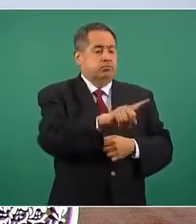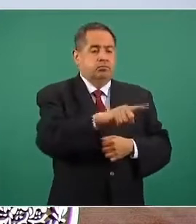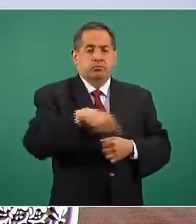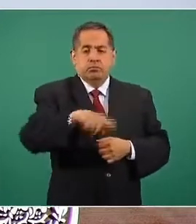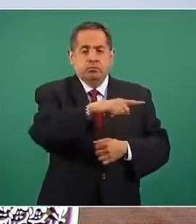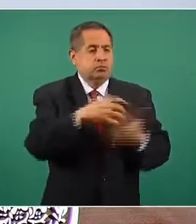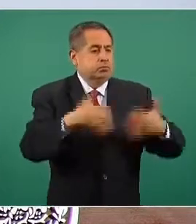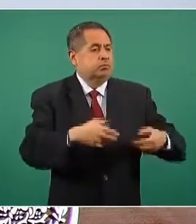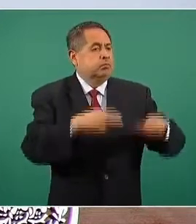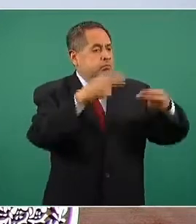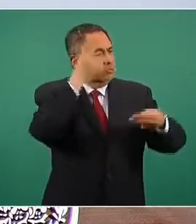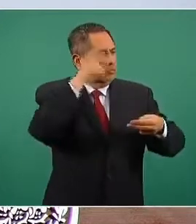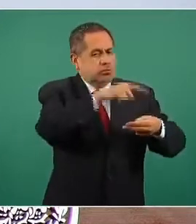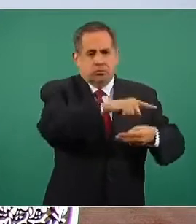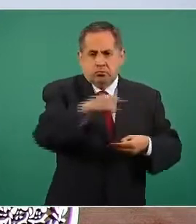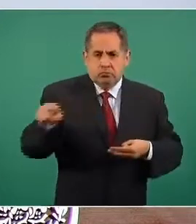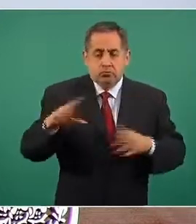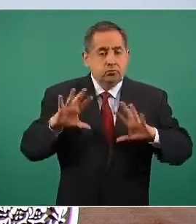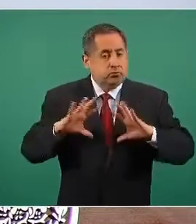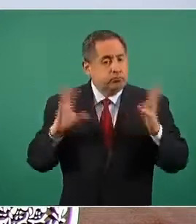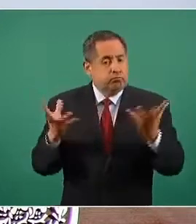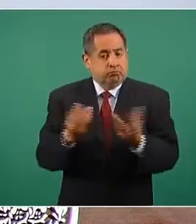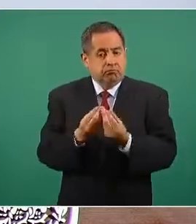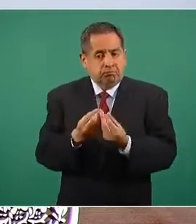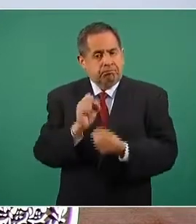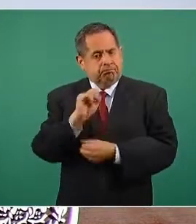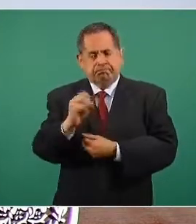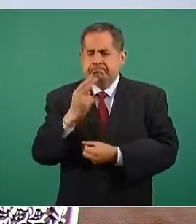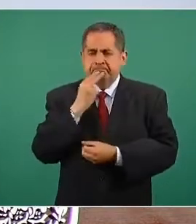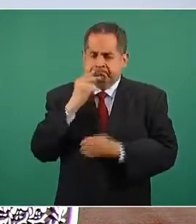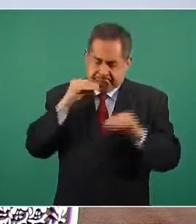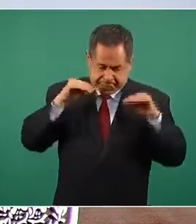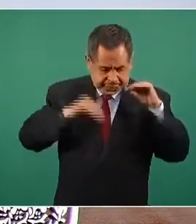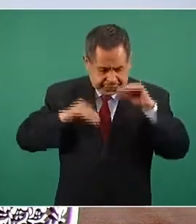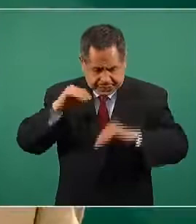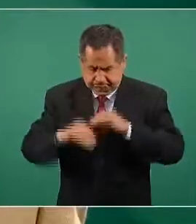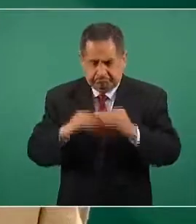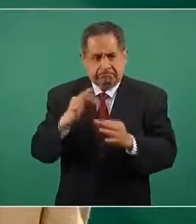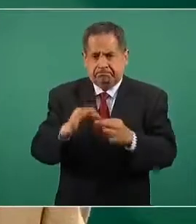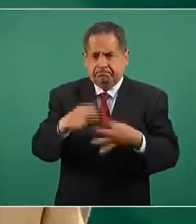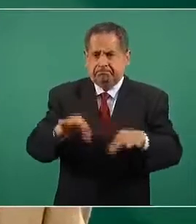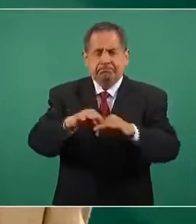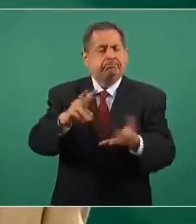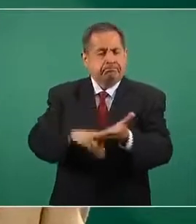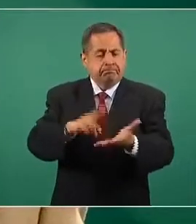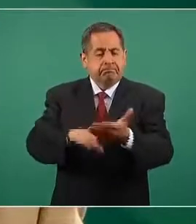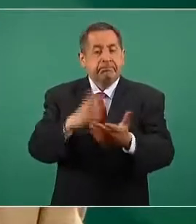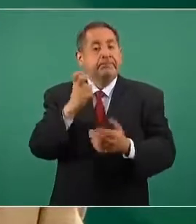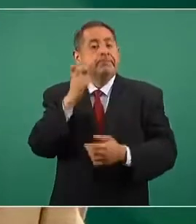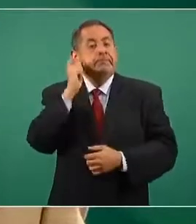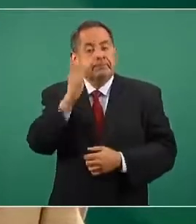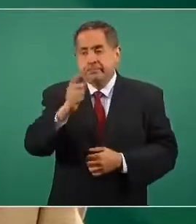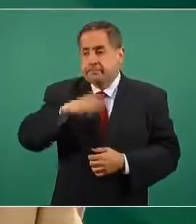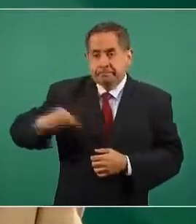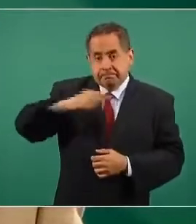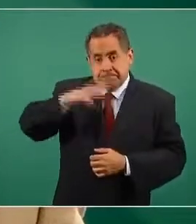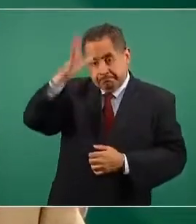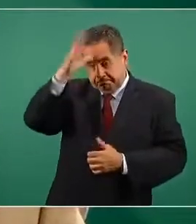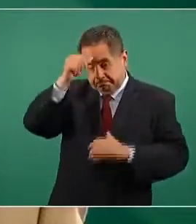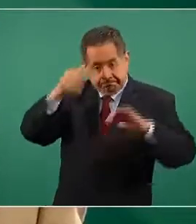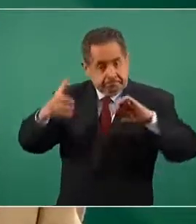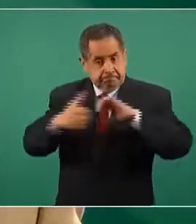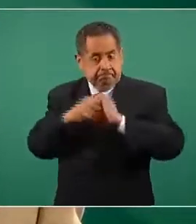sector empresarial. Ir juntos en la construcción es fundamental, porque los acuerdos